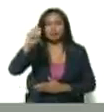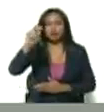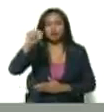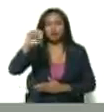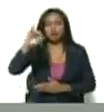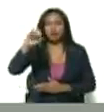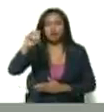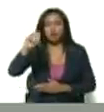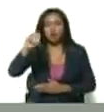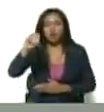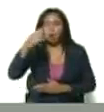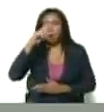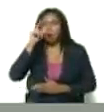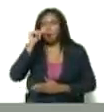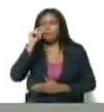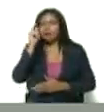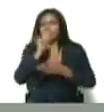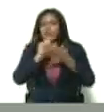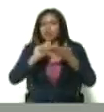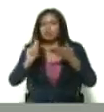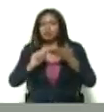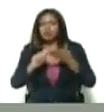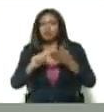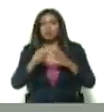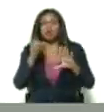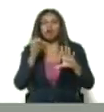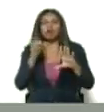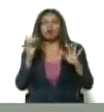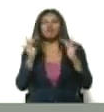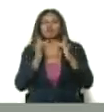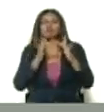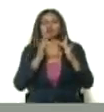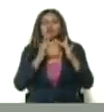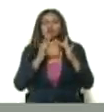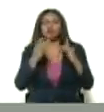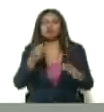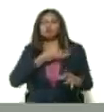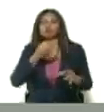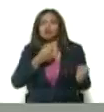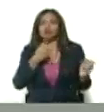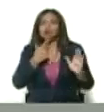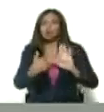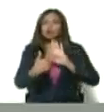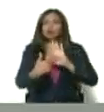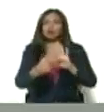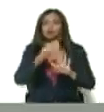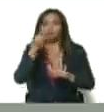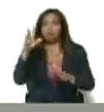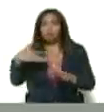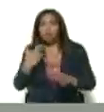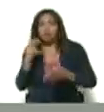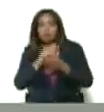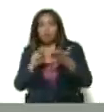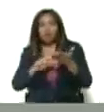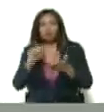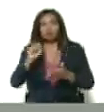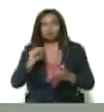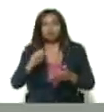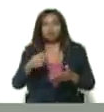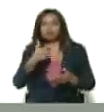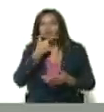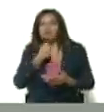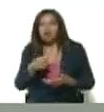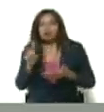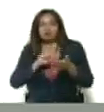a reproducir en mis redes sociales. Jesús, aproximación histórica, lo pueden leer. Es de fácil